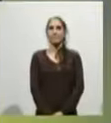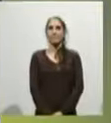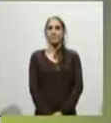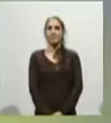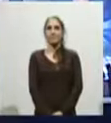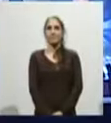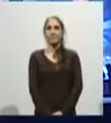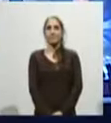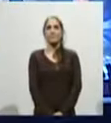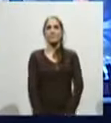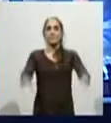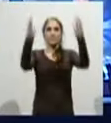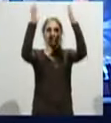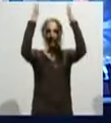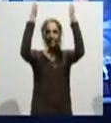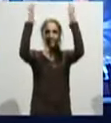radar.